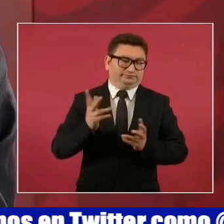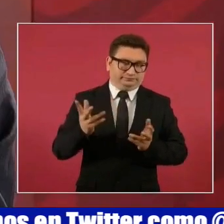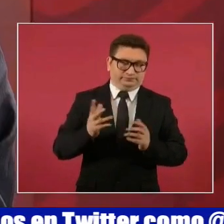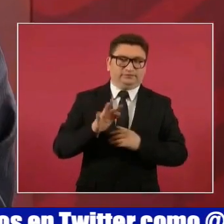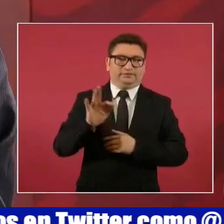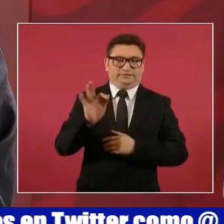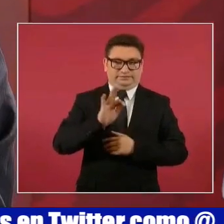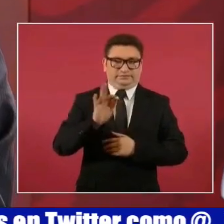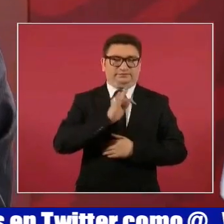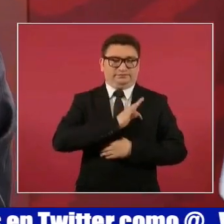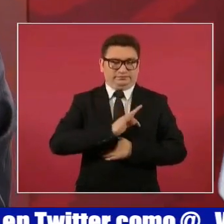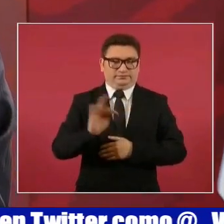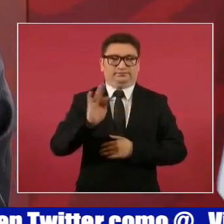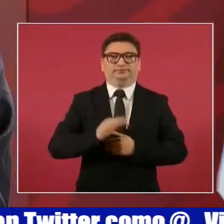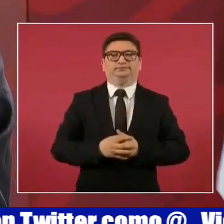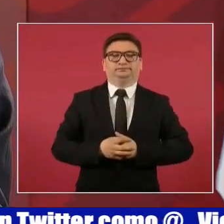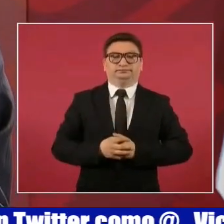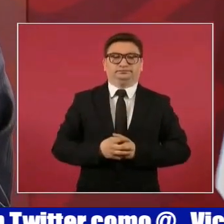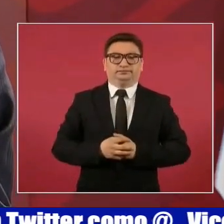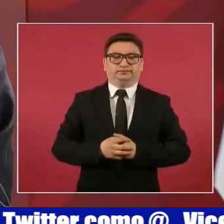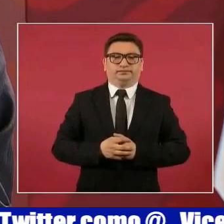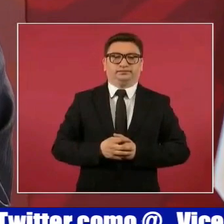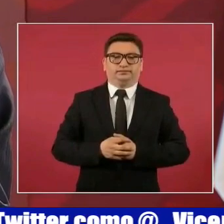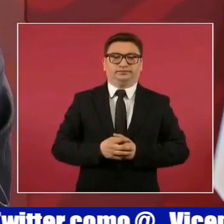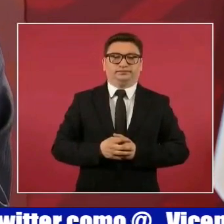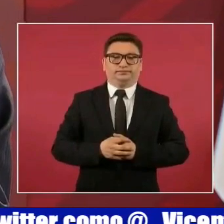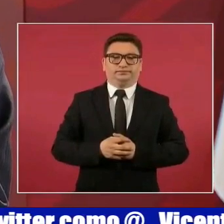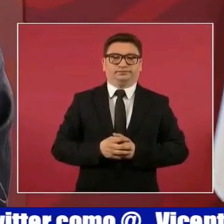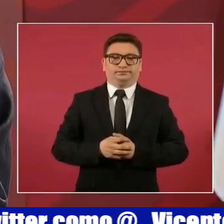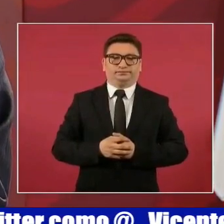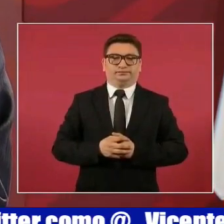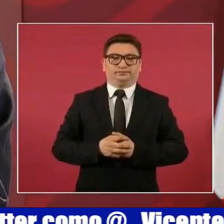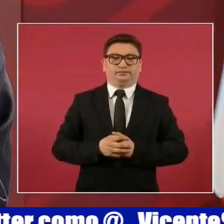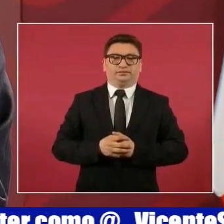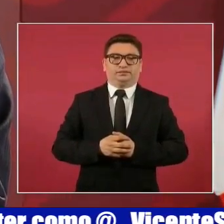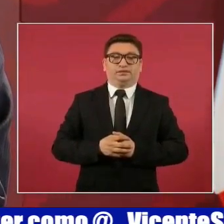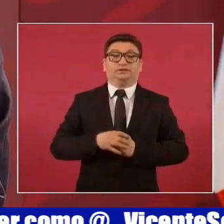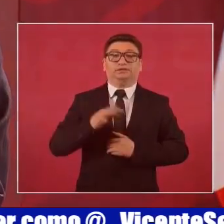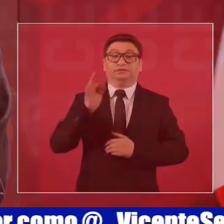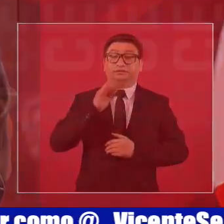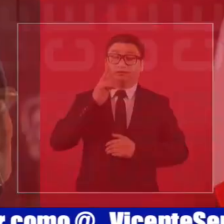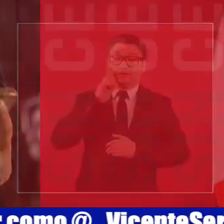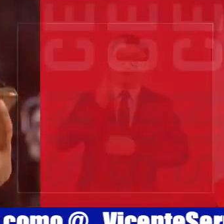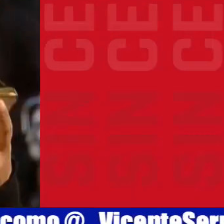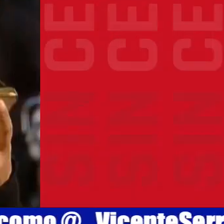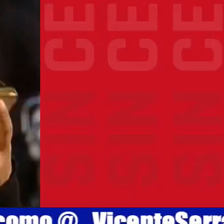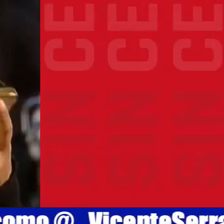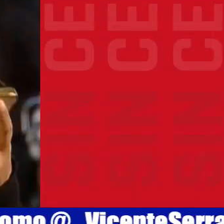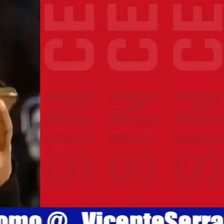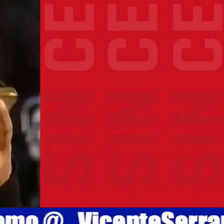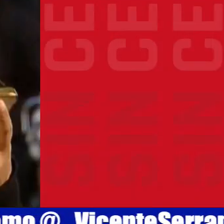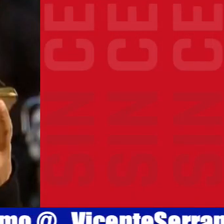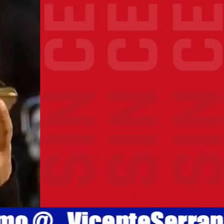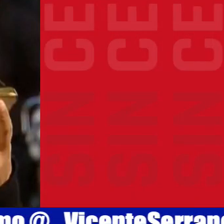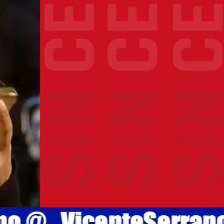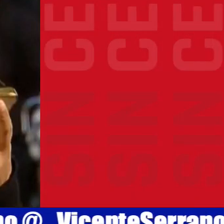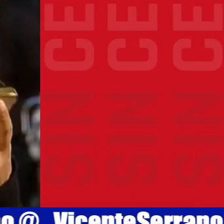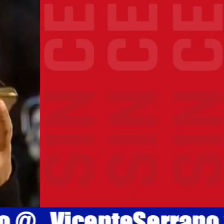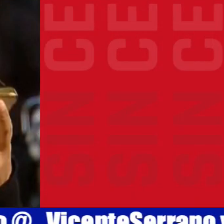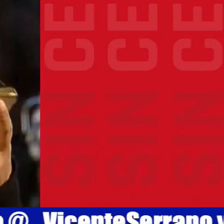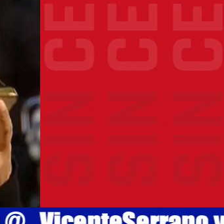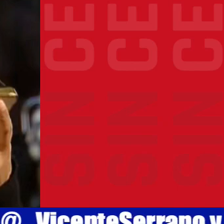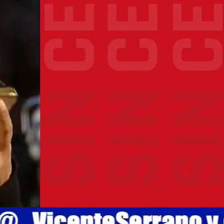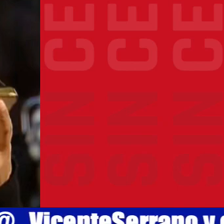Al regresar esto de los seguros que planteaba la queridísima Beth Castillo, el presidente López Obrador insistió en que un funcionario de la administración